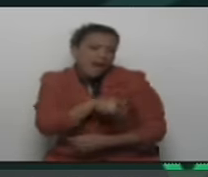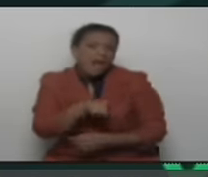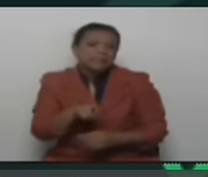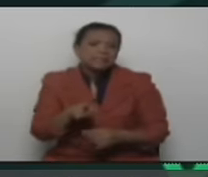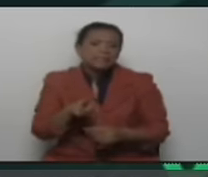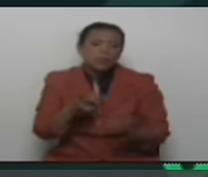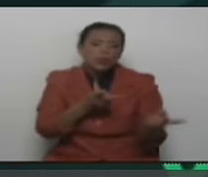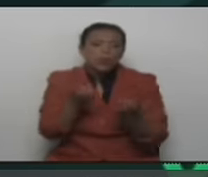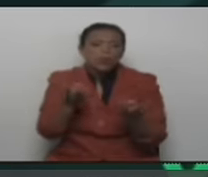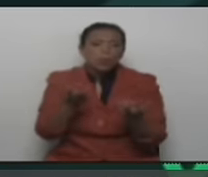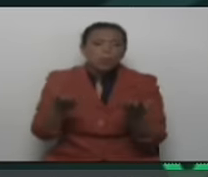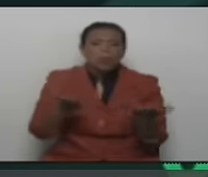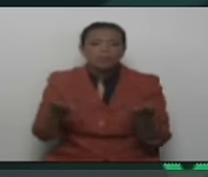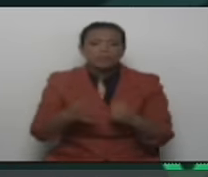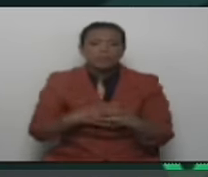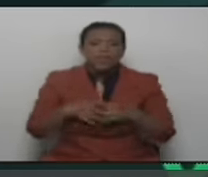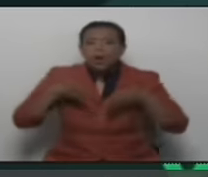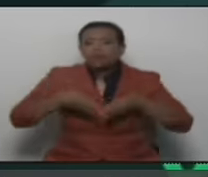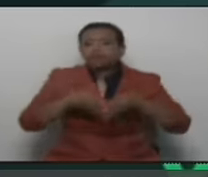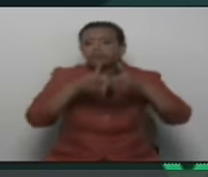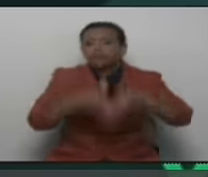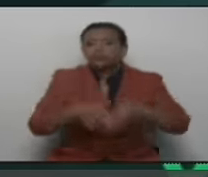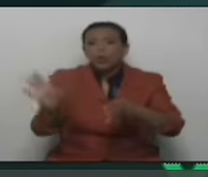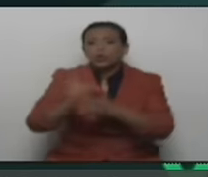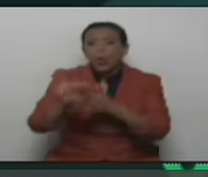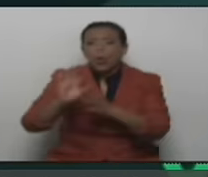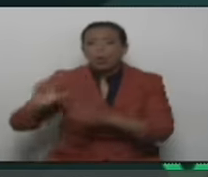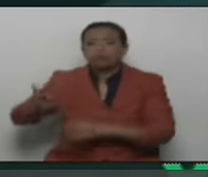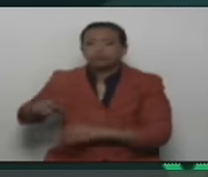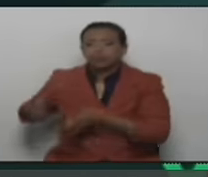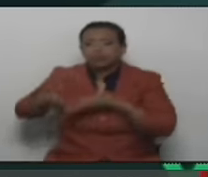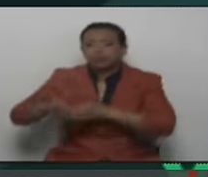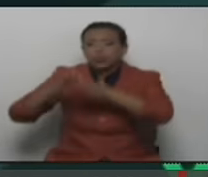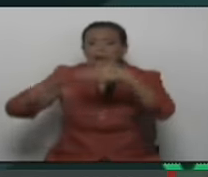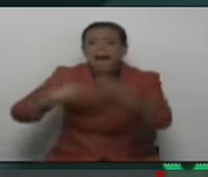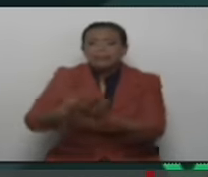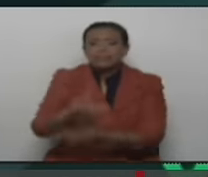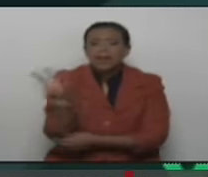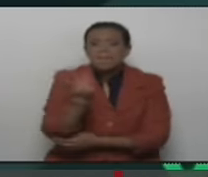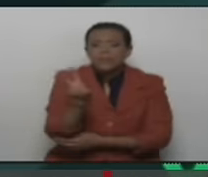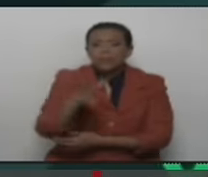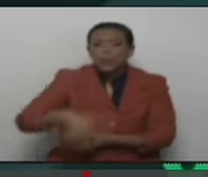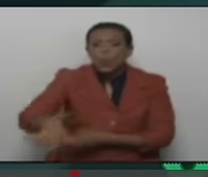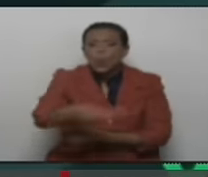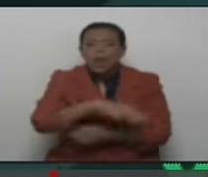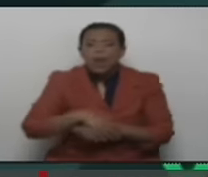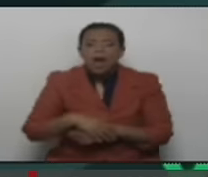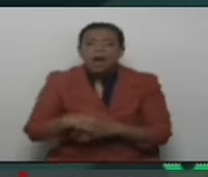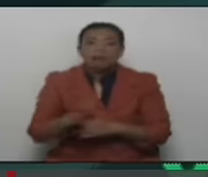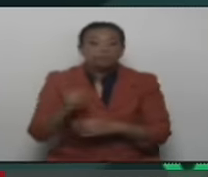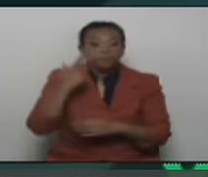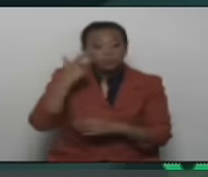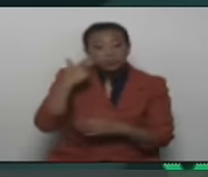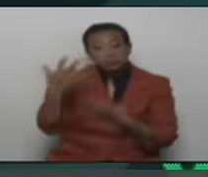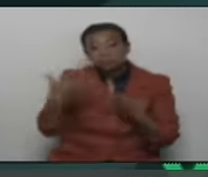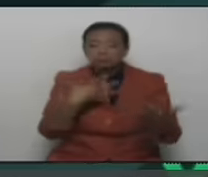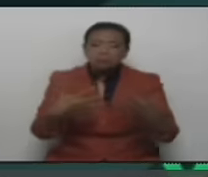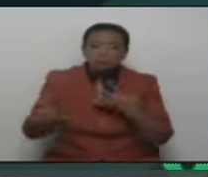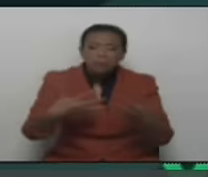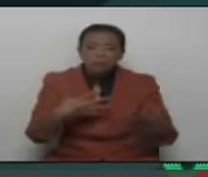estaban cogiendo la lancha que los iba a transportar hasta Venezuela. Después, por diferentes